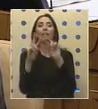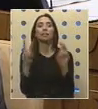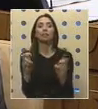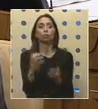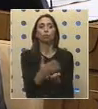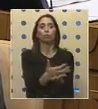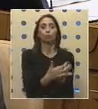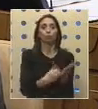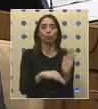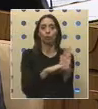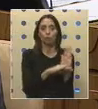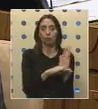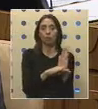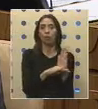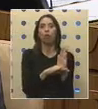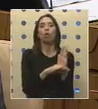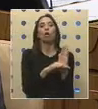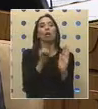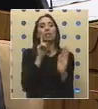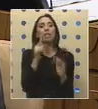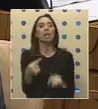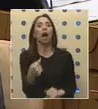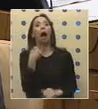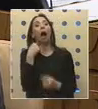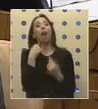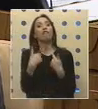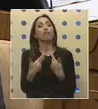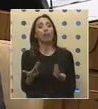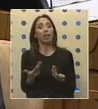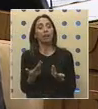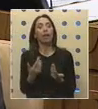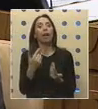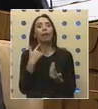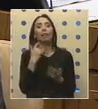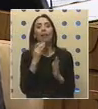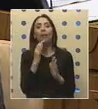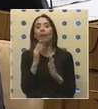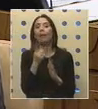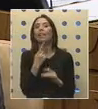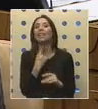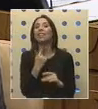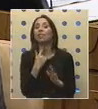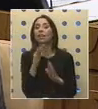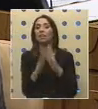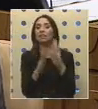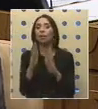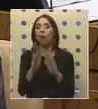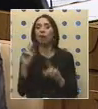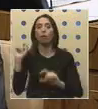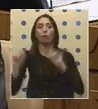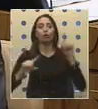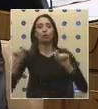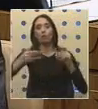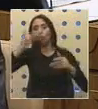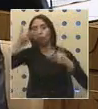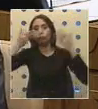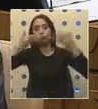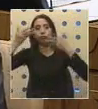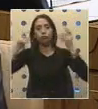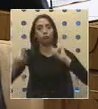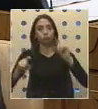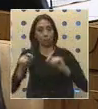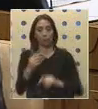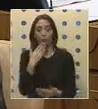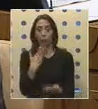mínimo, quiénes son afectados por esto y en consecuencia qué intereses se resguardan cuando se hacen estos alegatos. Cuando